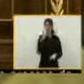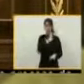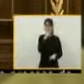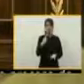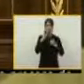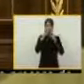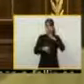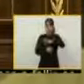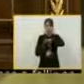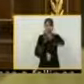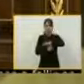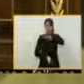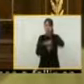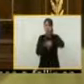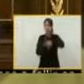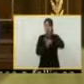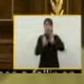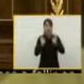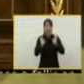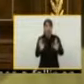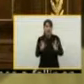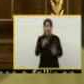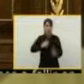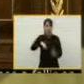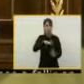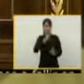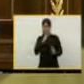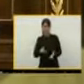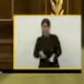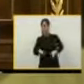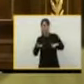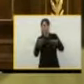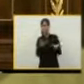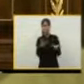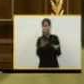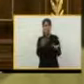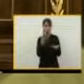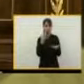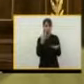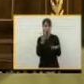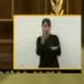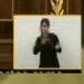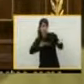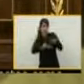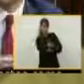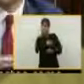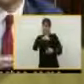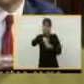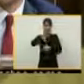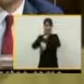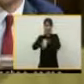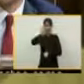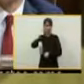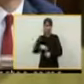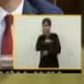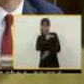o procedimento de reforma da Constitución. Puxéronse de acordo no goberno da Comunidade Autónoma do